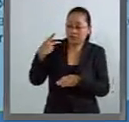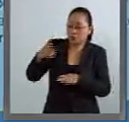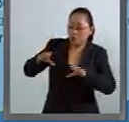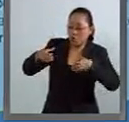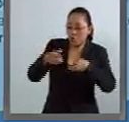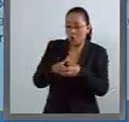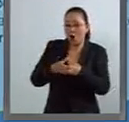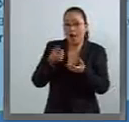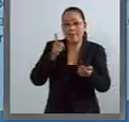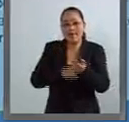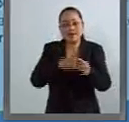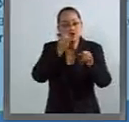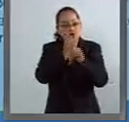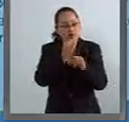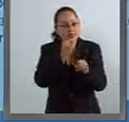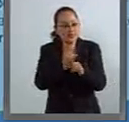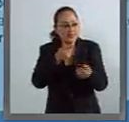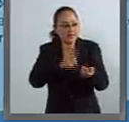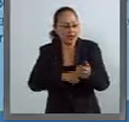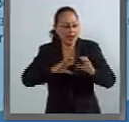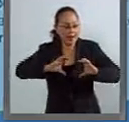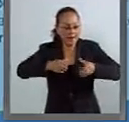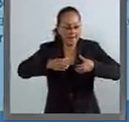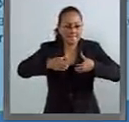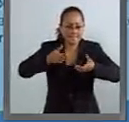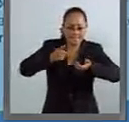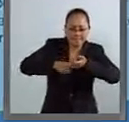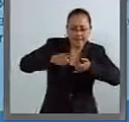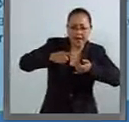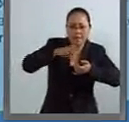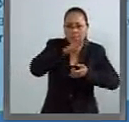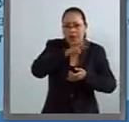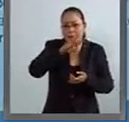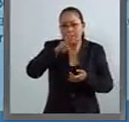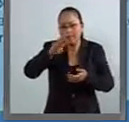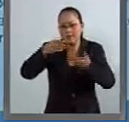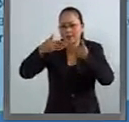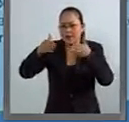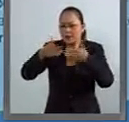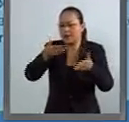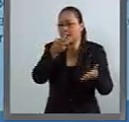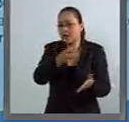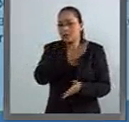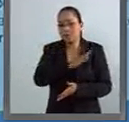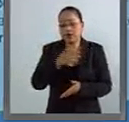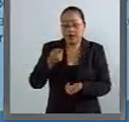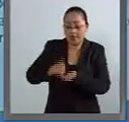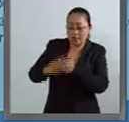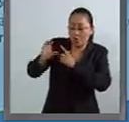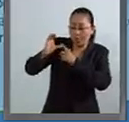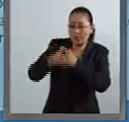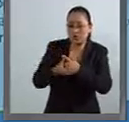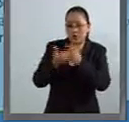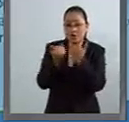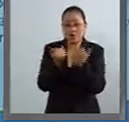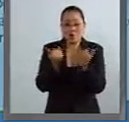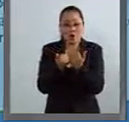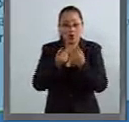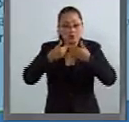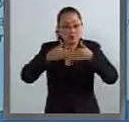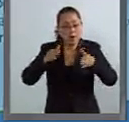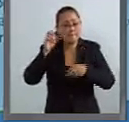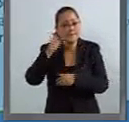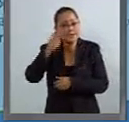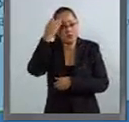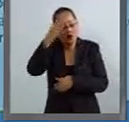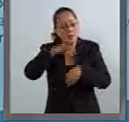cámaras virtuales, es decir, cámaras parlamentarias virtuales, y el trabajo de las comisiones se transmite también en